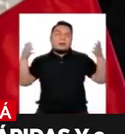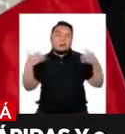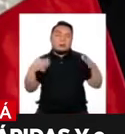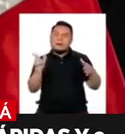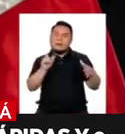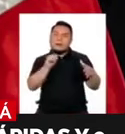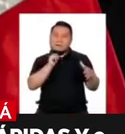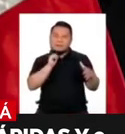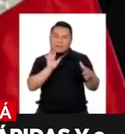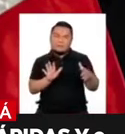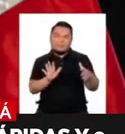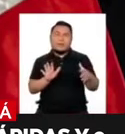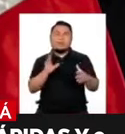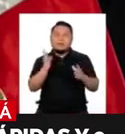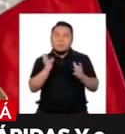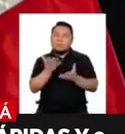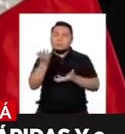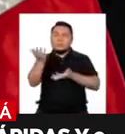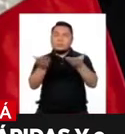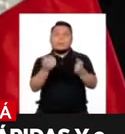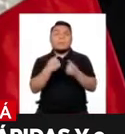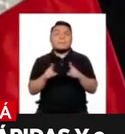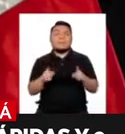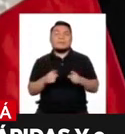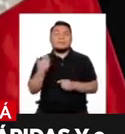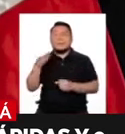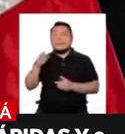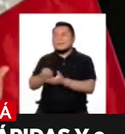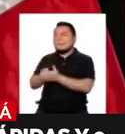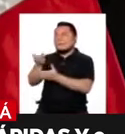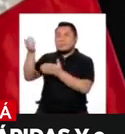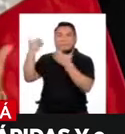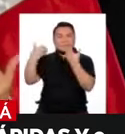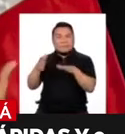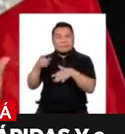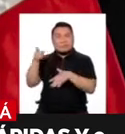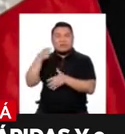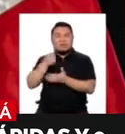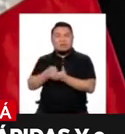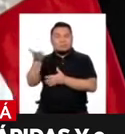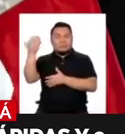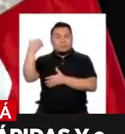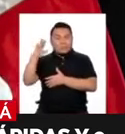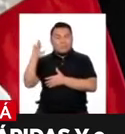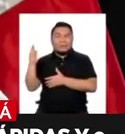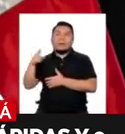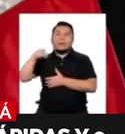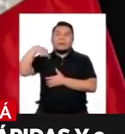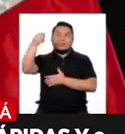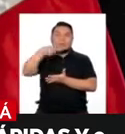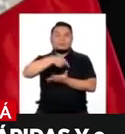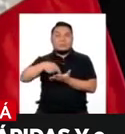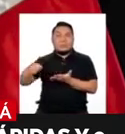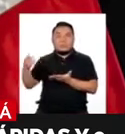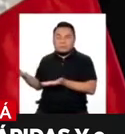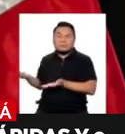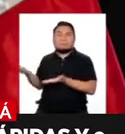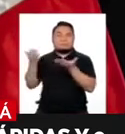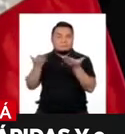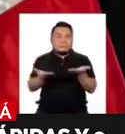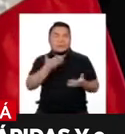grande como tenemos de las pruebas rápidas, pero la importación que estamos haciendo en base a la compra ya viene a partir de la próxima